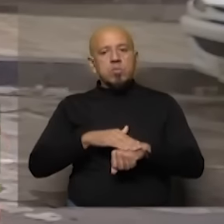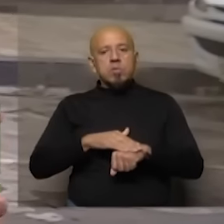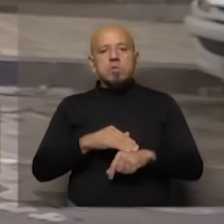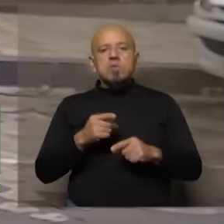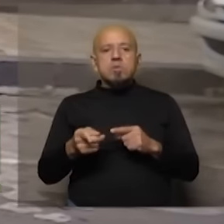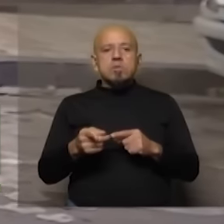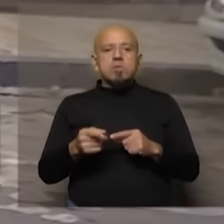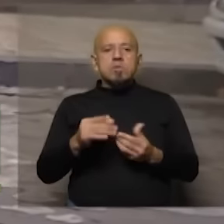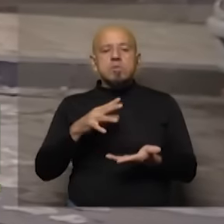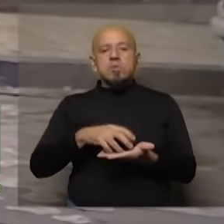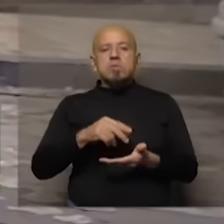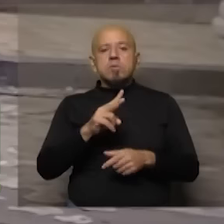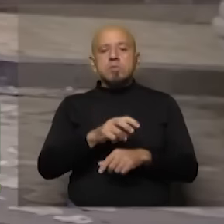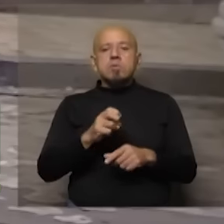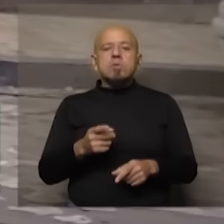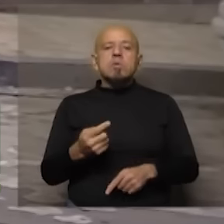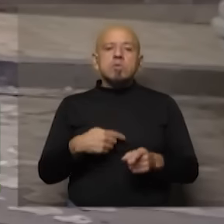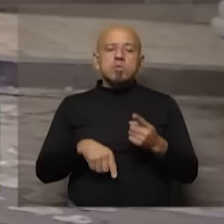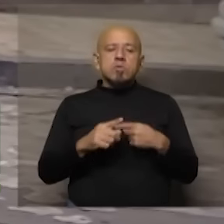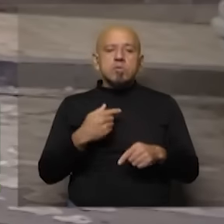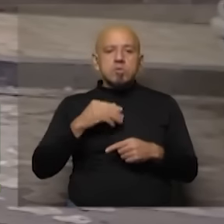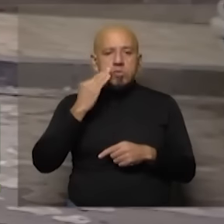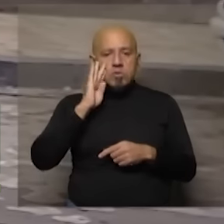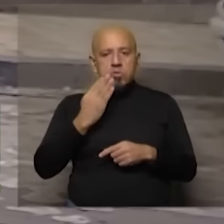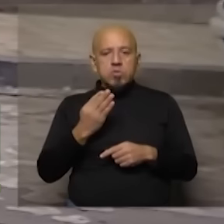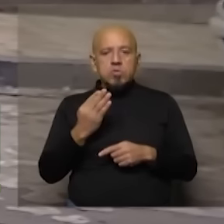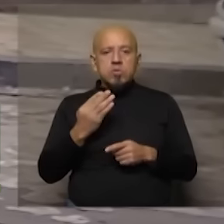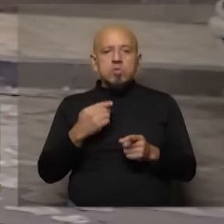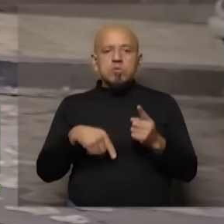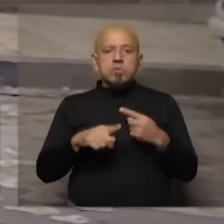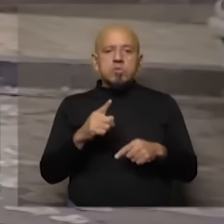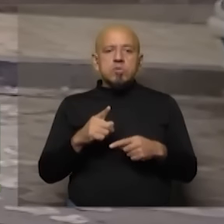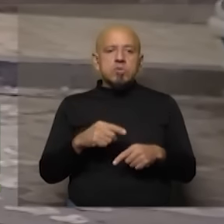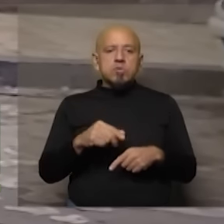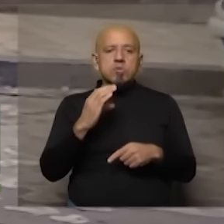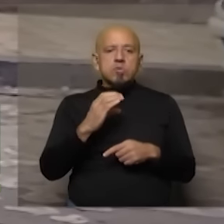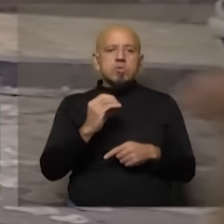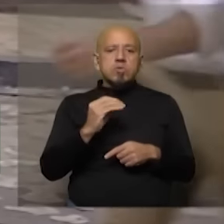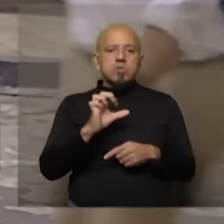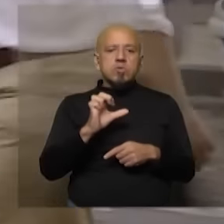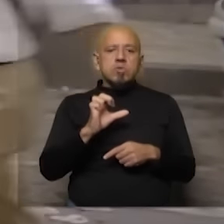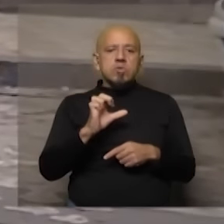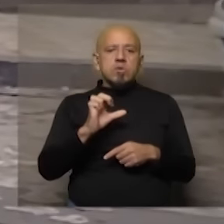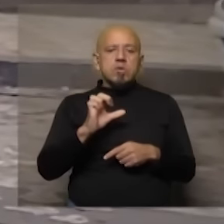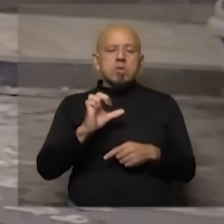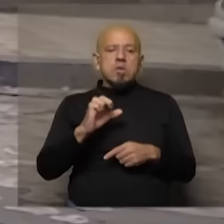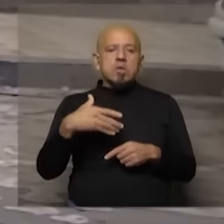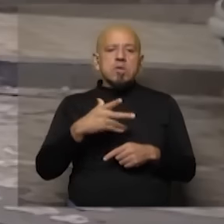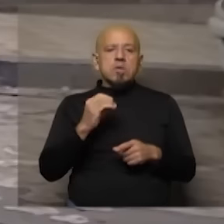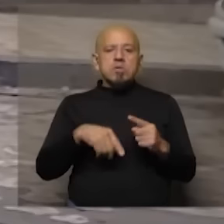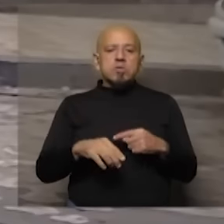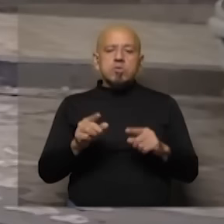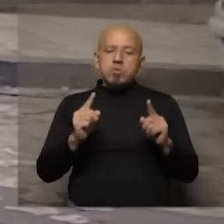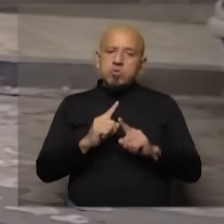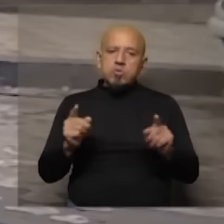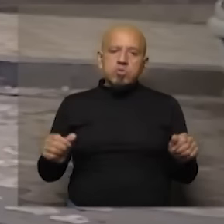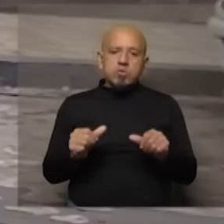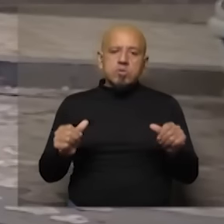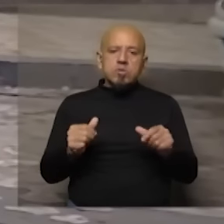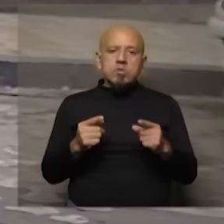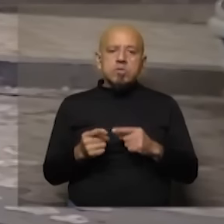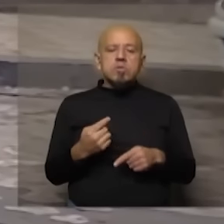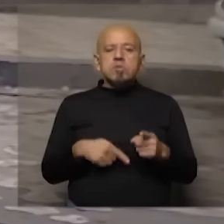la fiscalía, entonces reconoció sus delitos que son de cohecho calificado porque el espionaje, digamos, no se llegó a